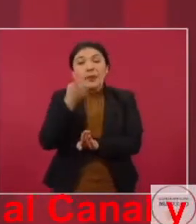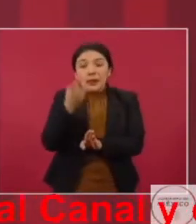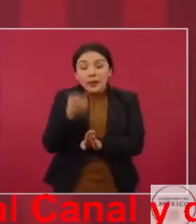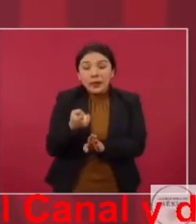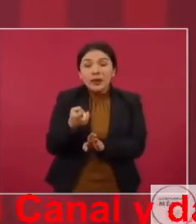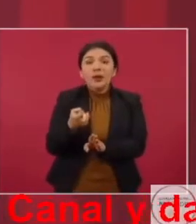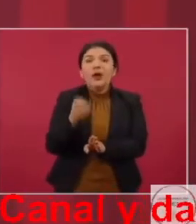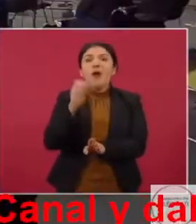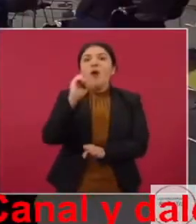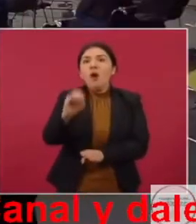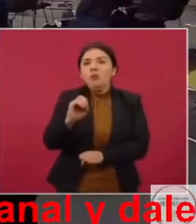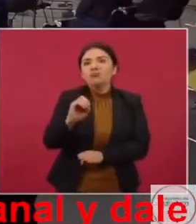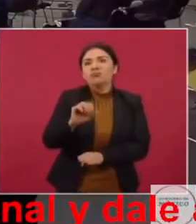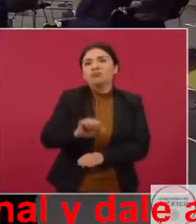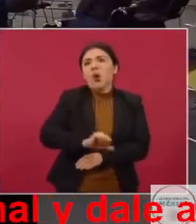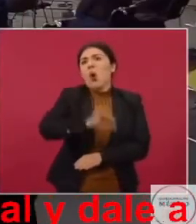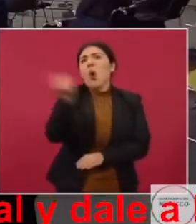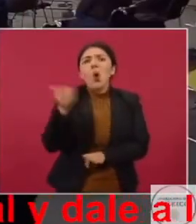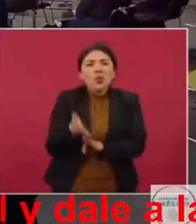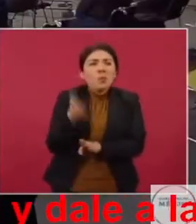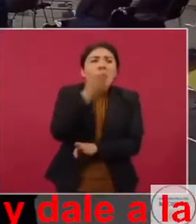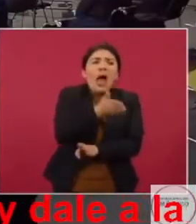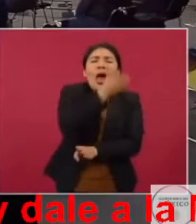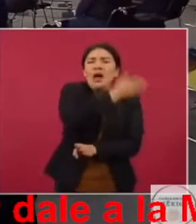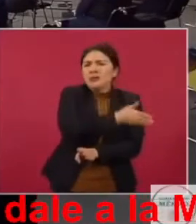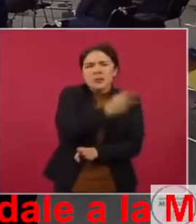en cualquier tiempo